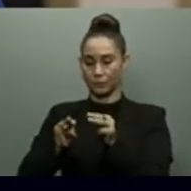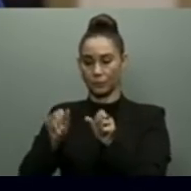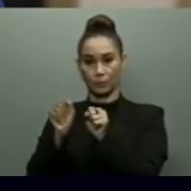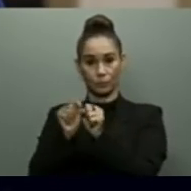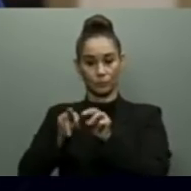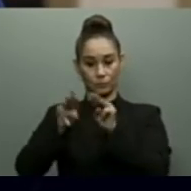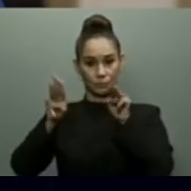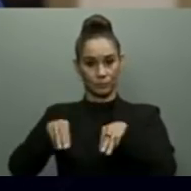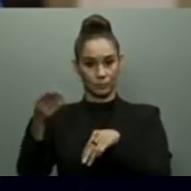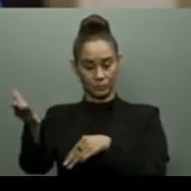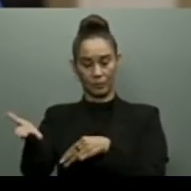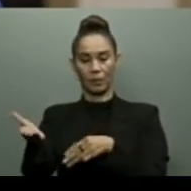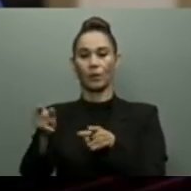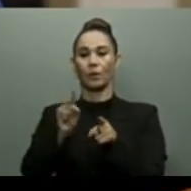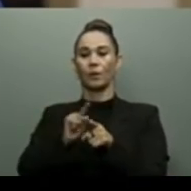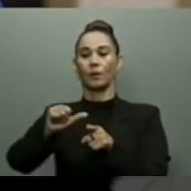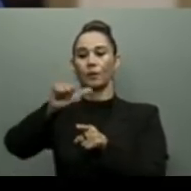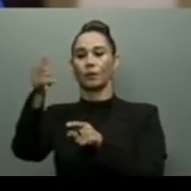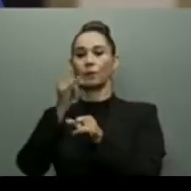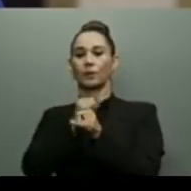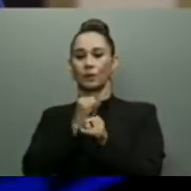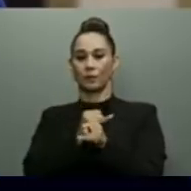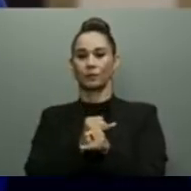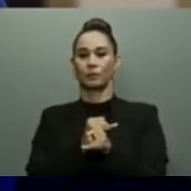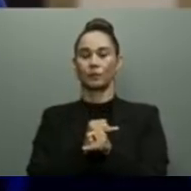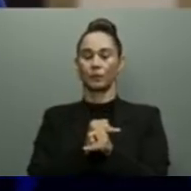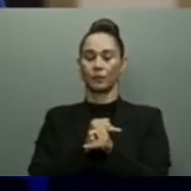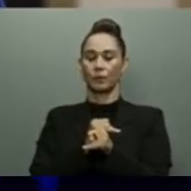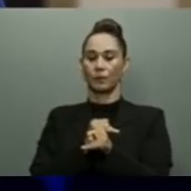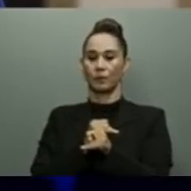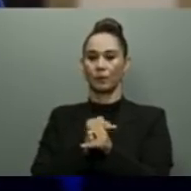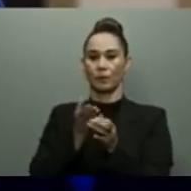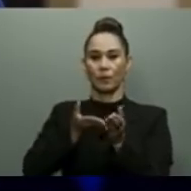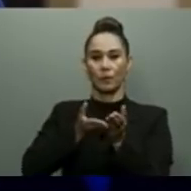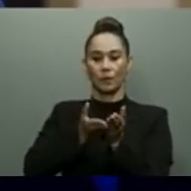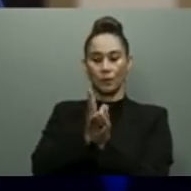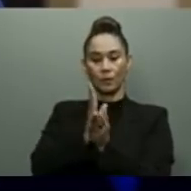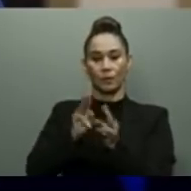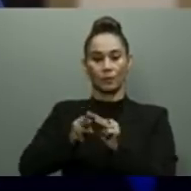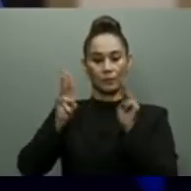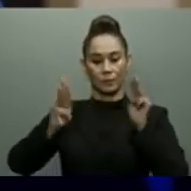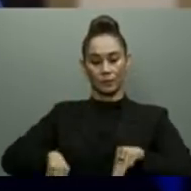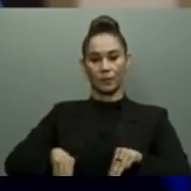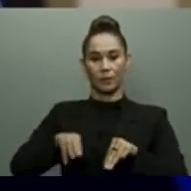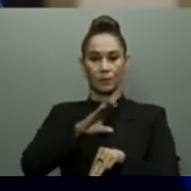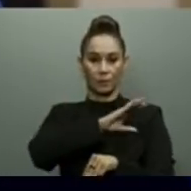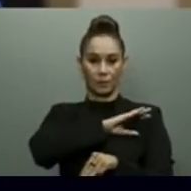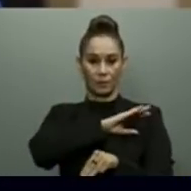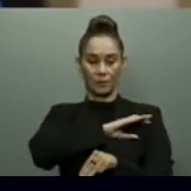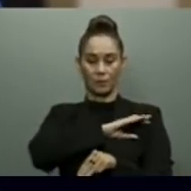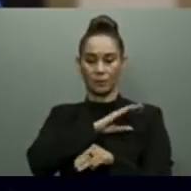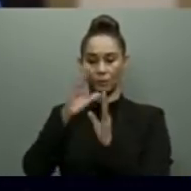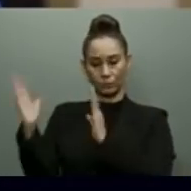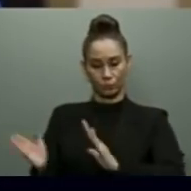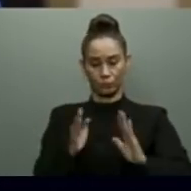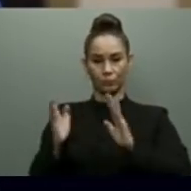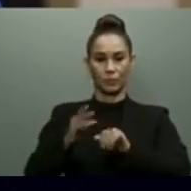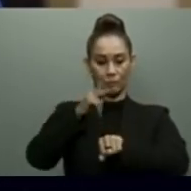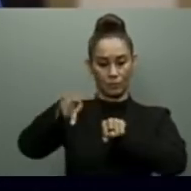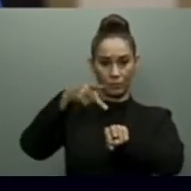y los demás y las demás instituciones. A través del Ministerio del Interior hemos organizado con las gobernaciones provinciales